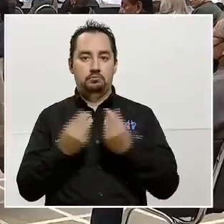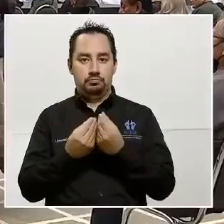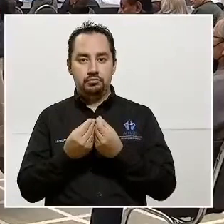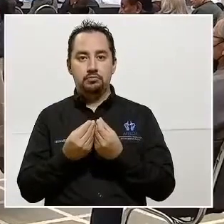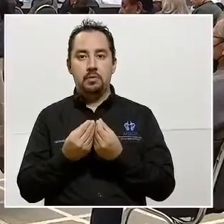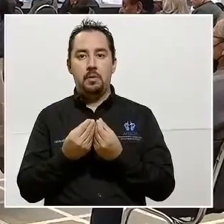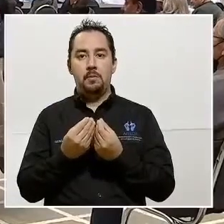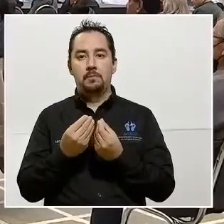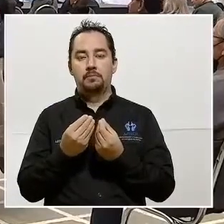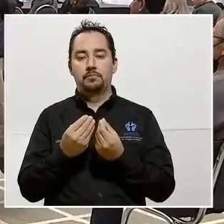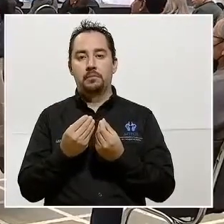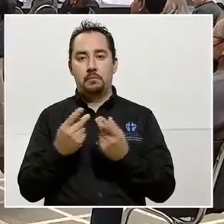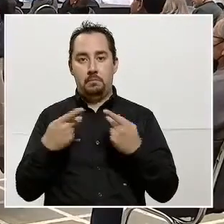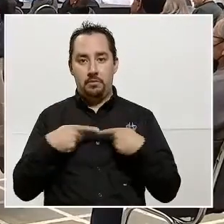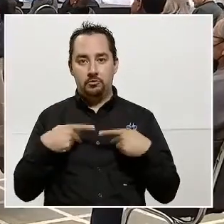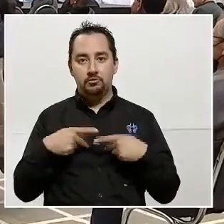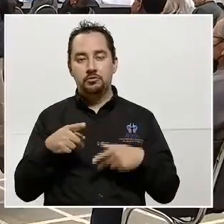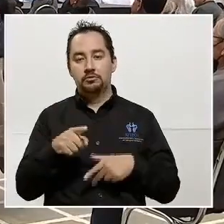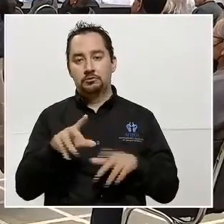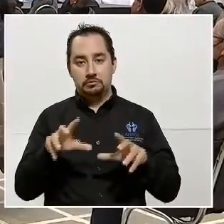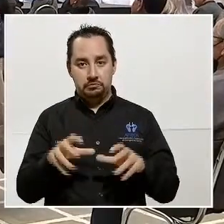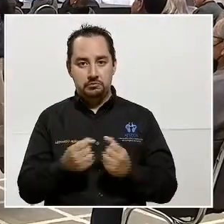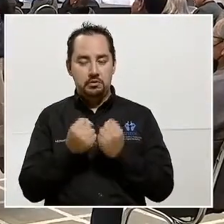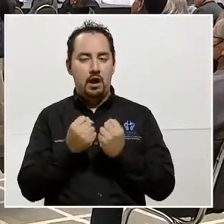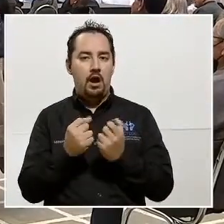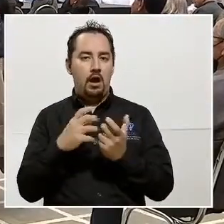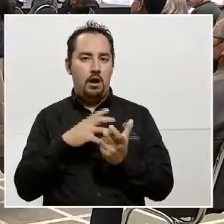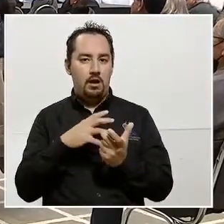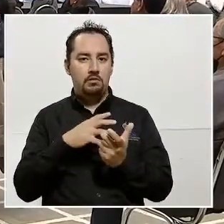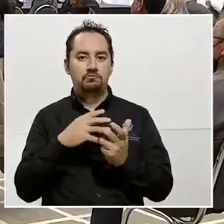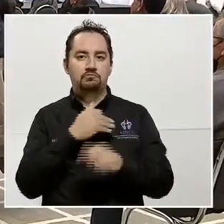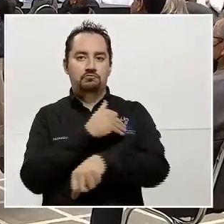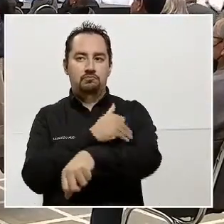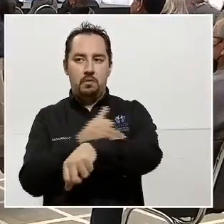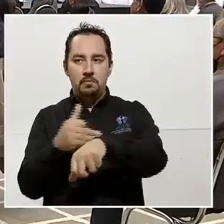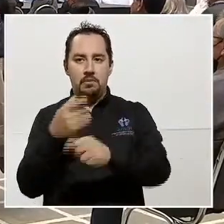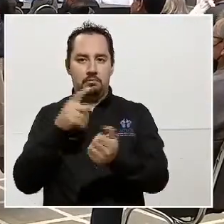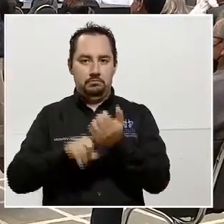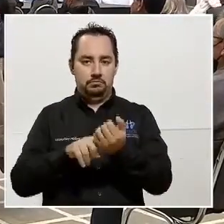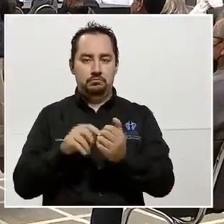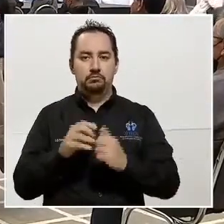colectivos de víctimas, sobrevivientes y familiares.